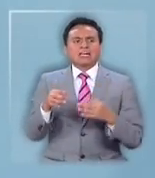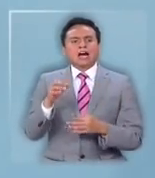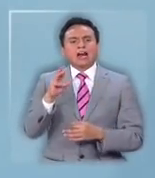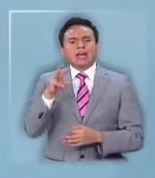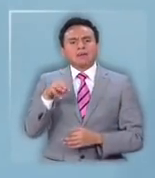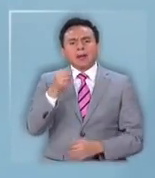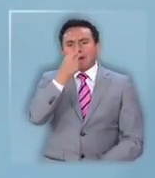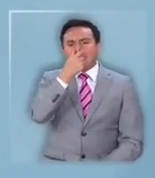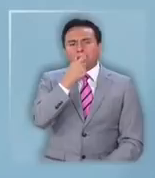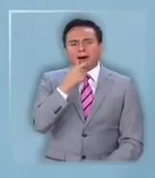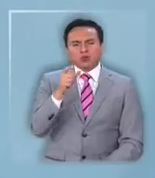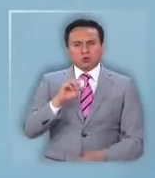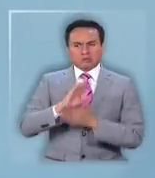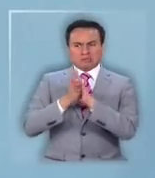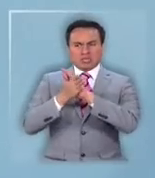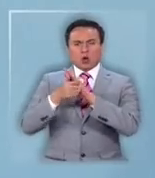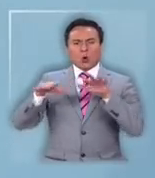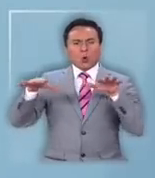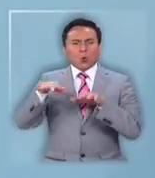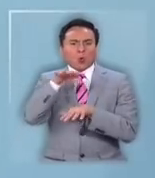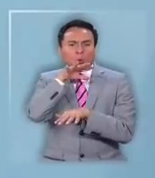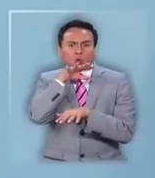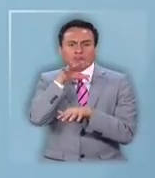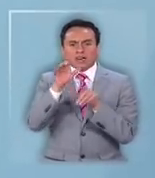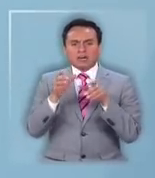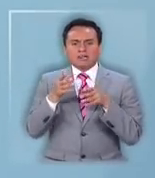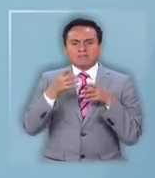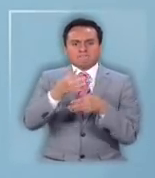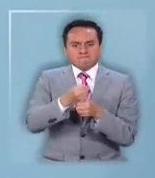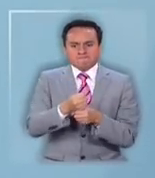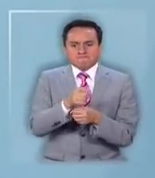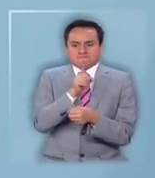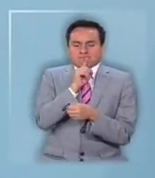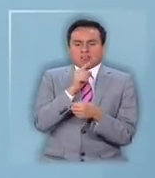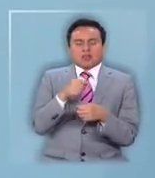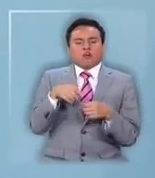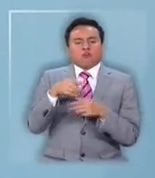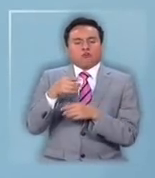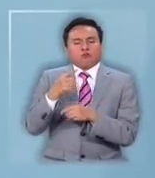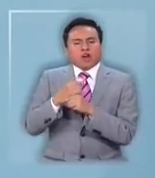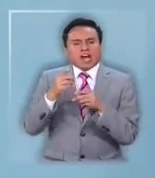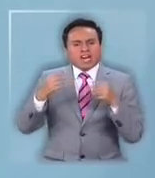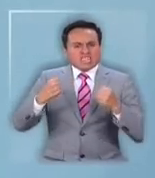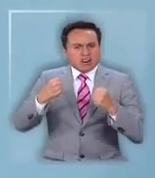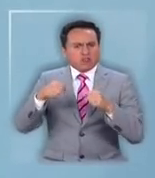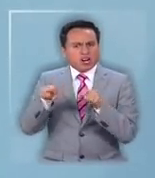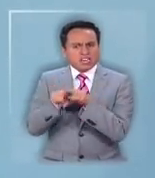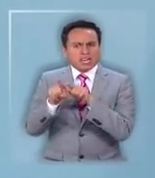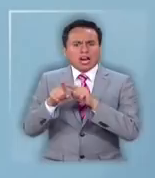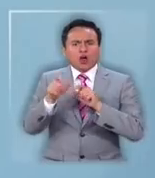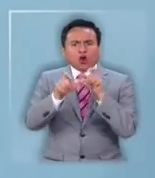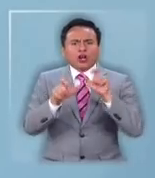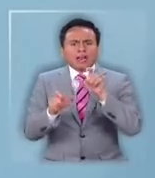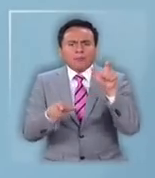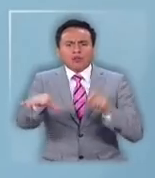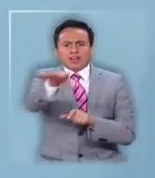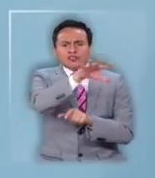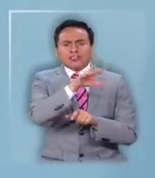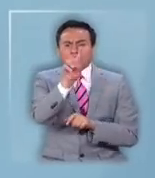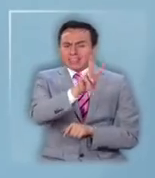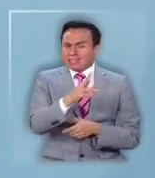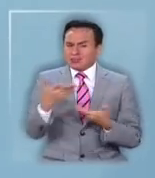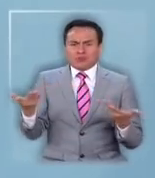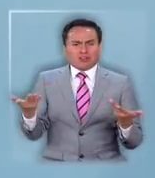dictatorial de Maduro por la utilización de la represión, de la fuerza indiscriminada contra la población